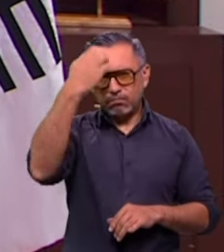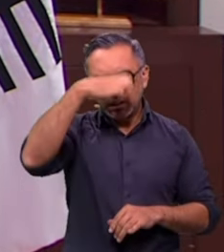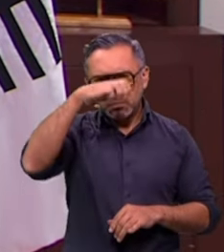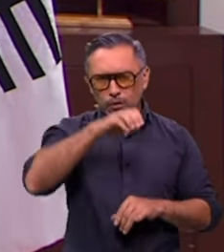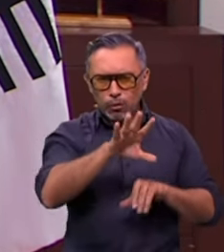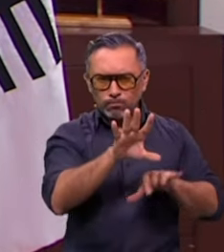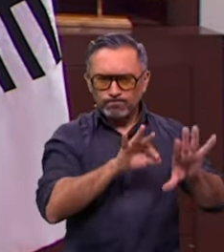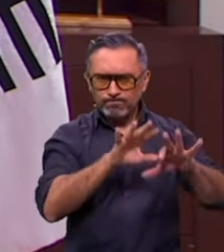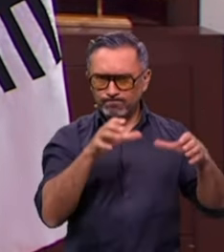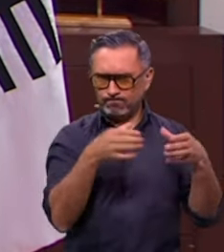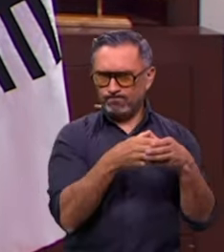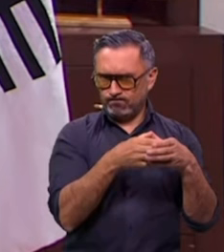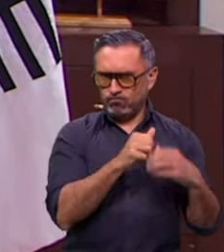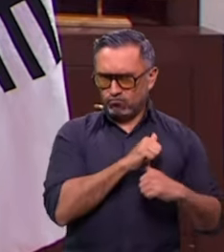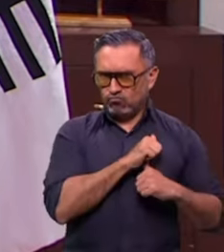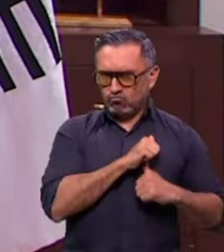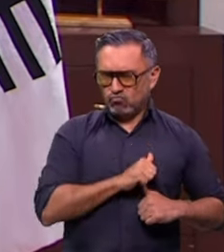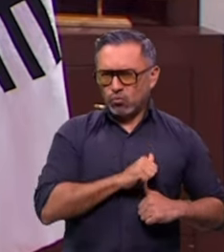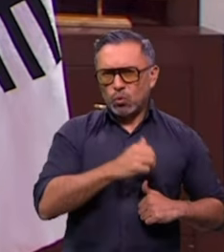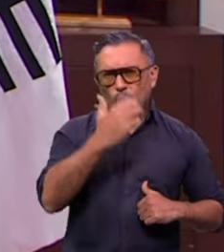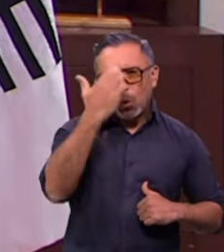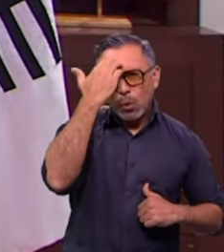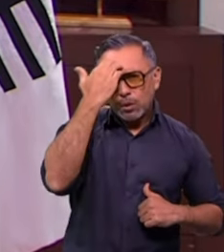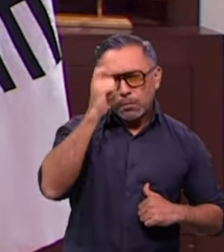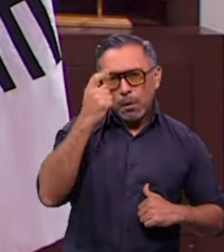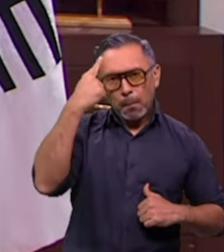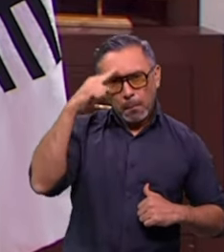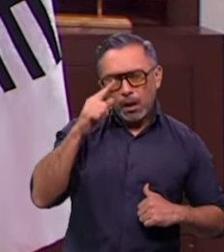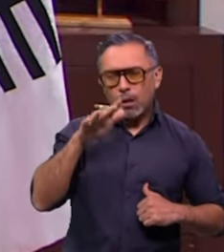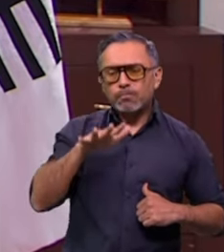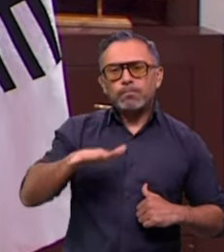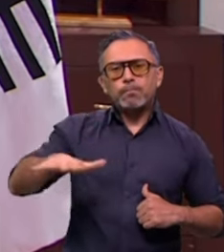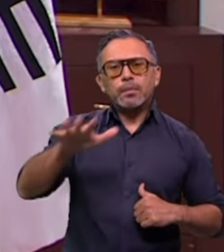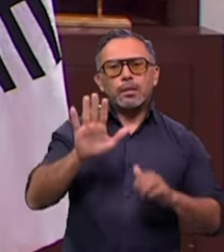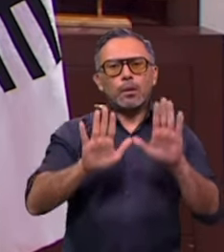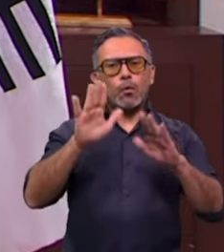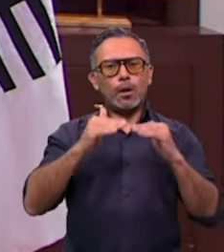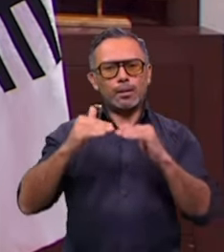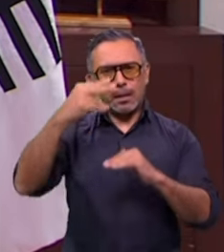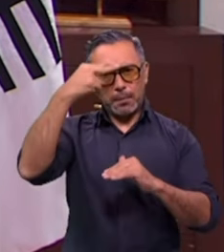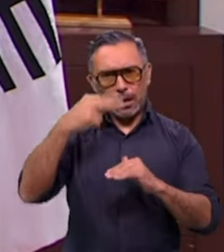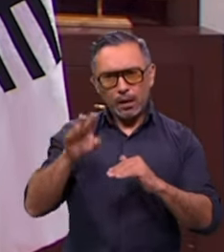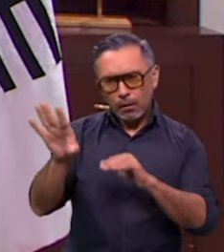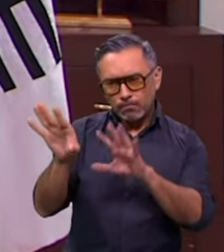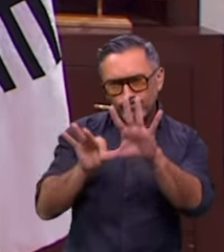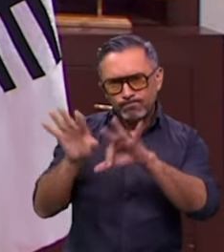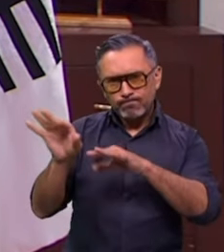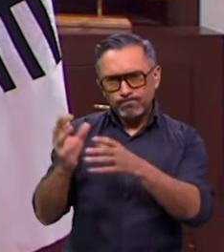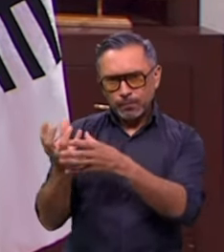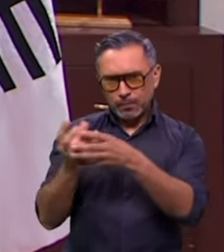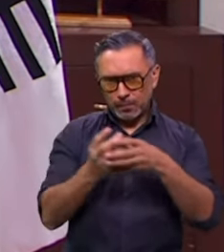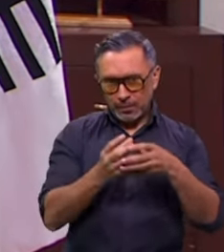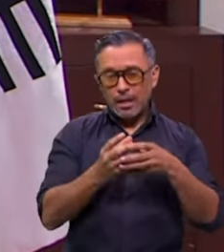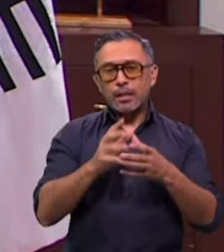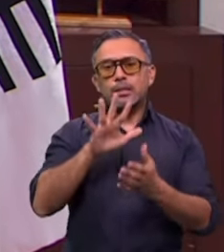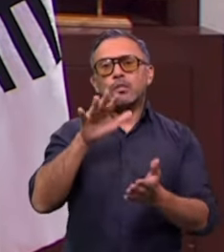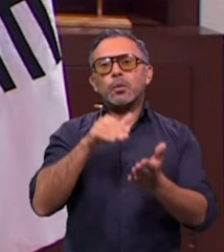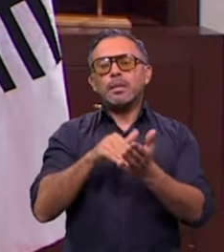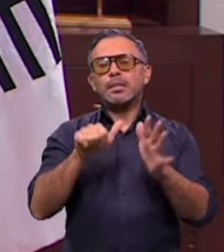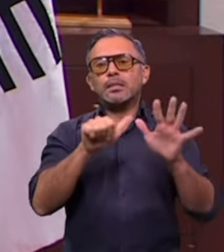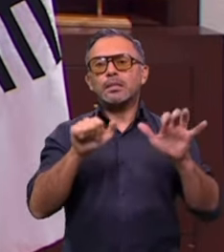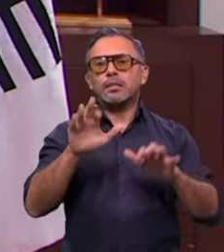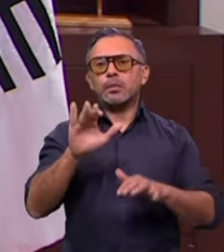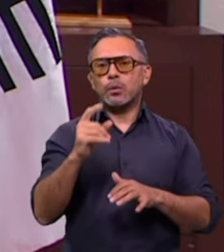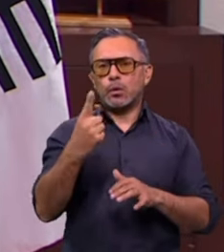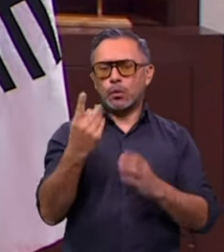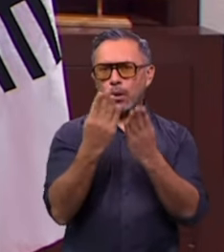prestigio y conocimiento al servicio de la democracia mexicana. El conteo se realizó en 5.651